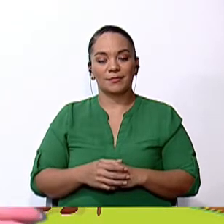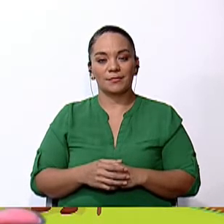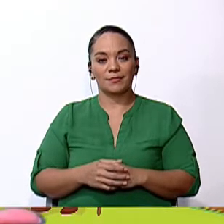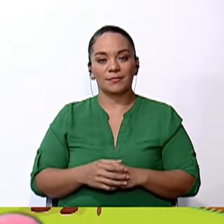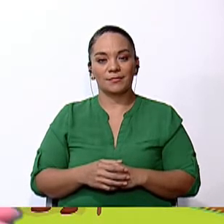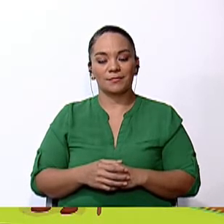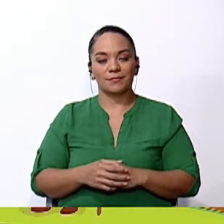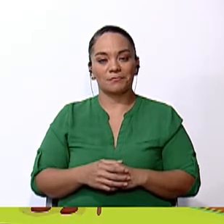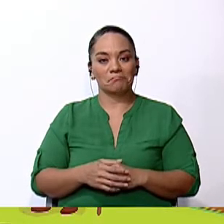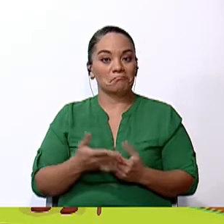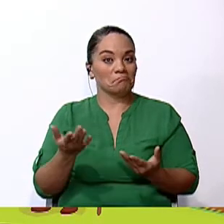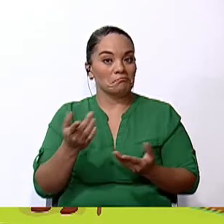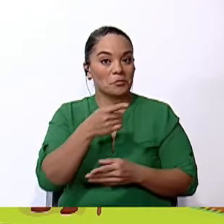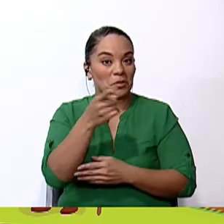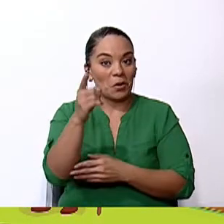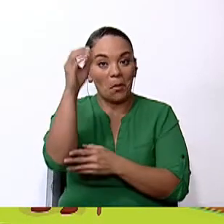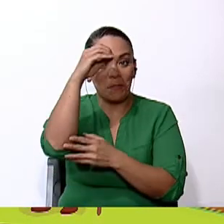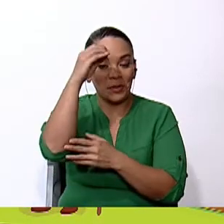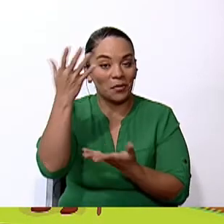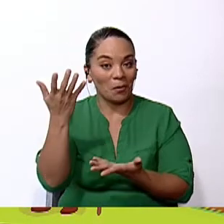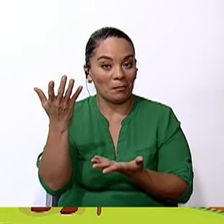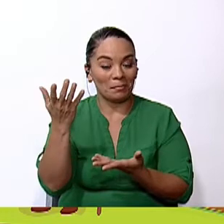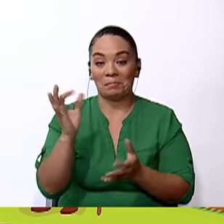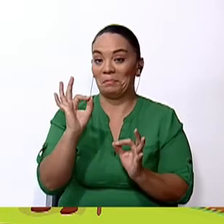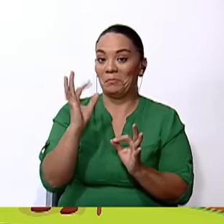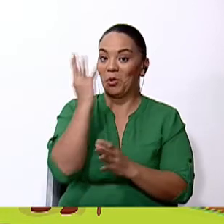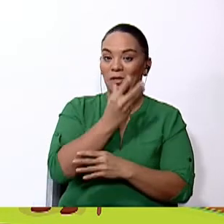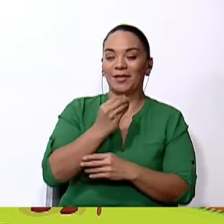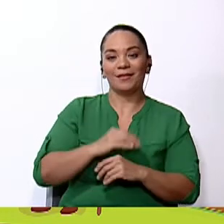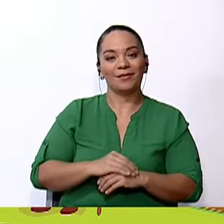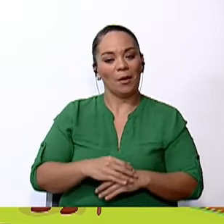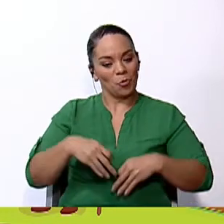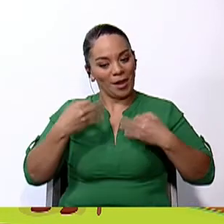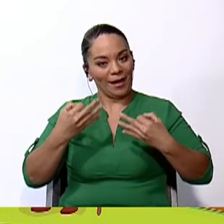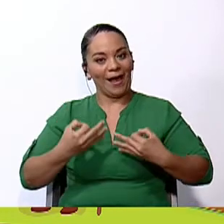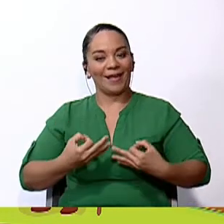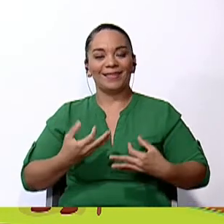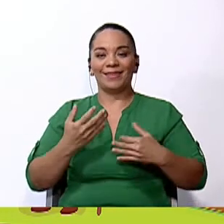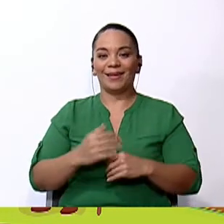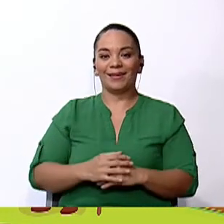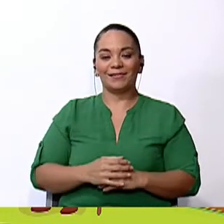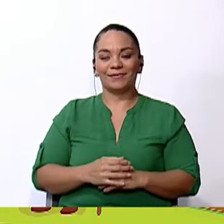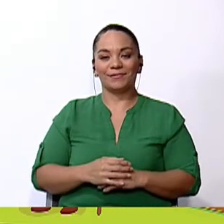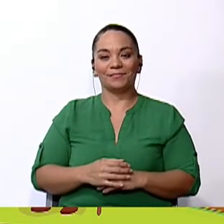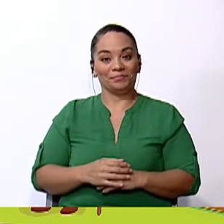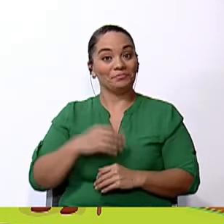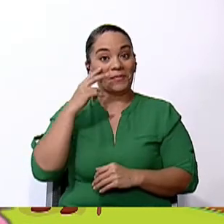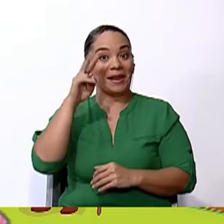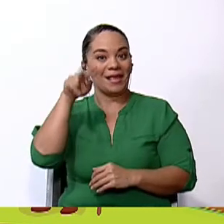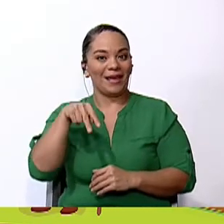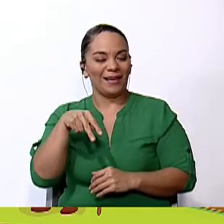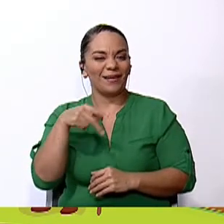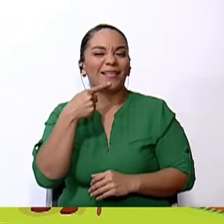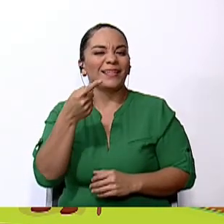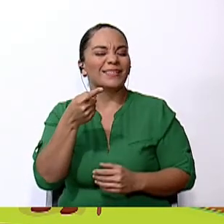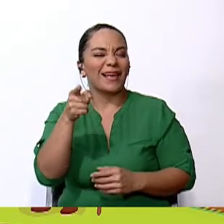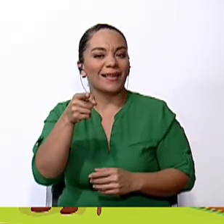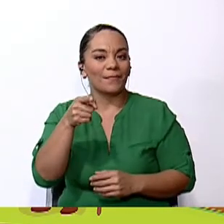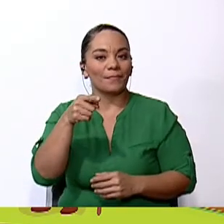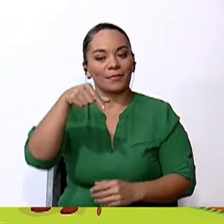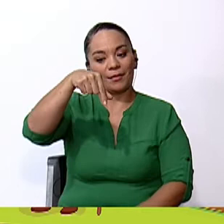¿Qué les pareció? ¿Verdad que se ve muy bonita, muy elegante? ¿Se pudo leer? ¿Decía?